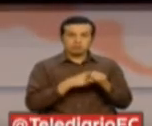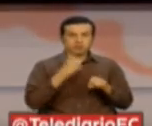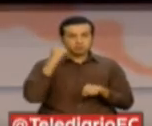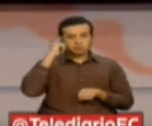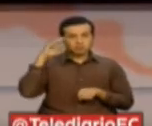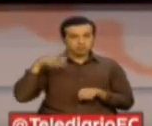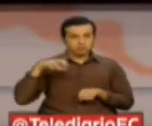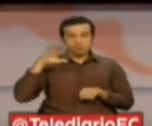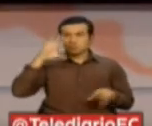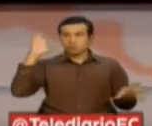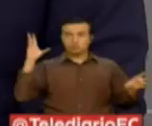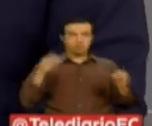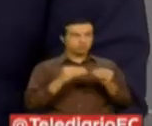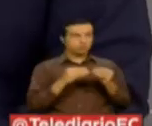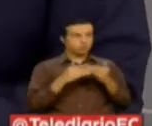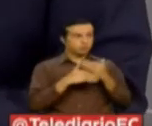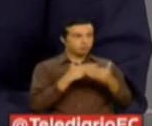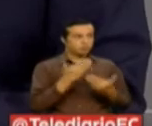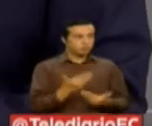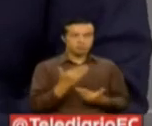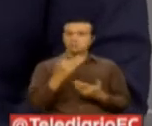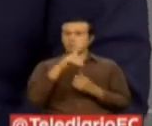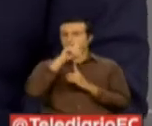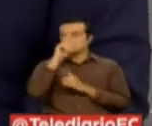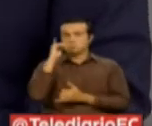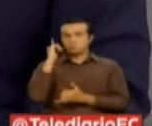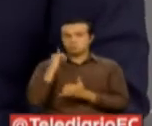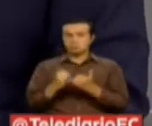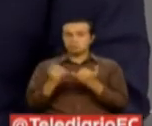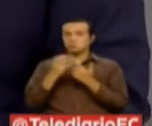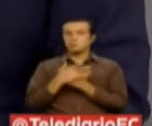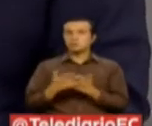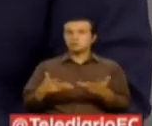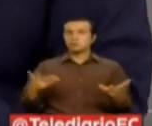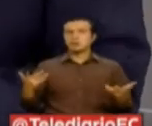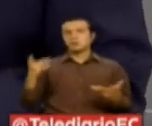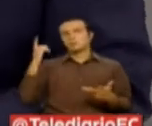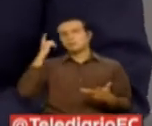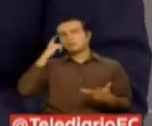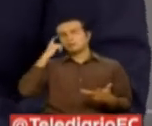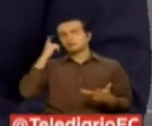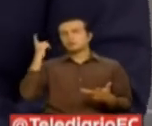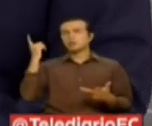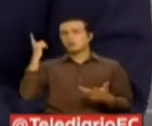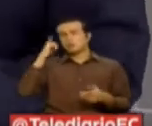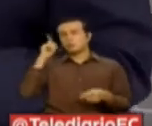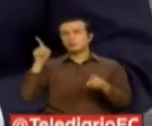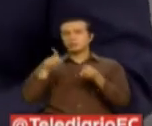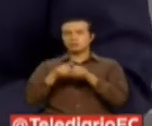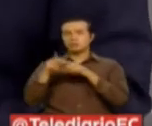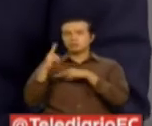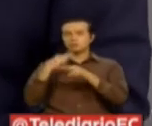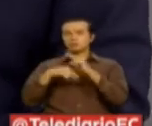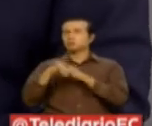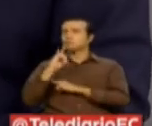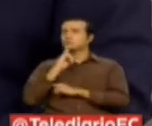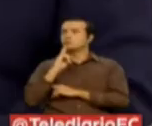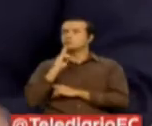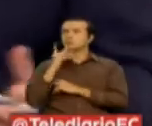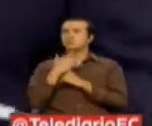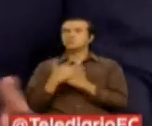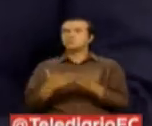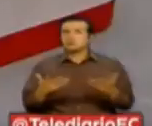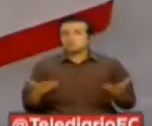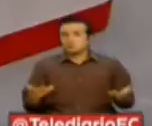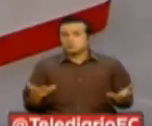el estado en su conjunto ahora por qué pensar para finalizar el diálogo porque pensar en el cierre de un acuerdo comercial con eeuu